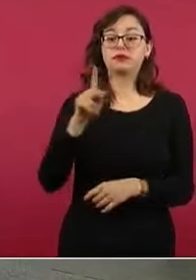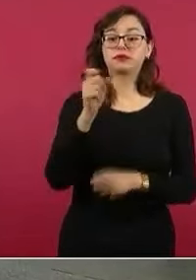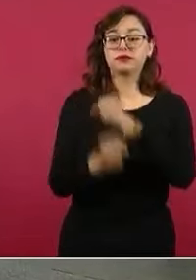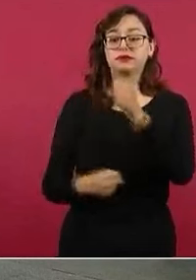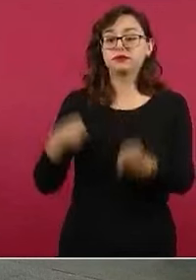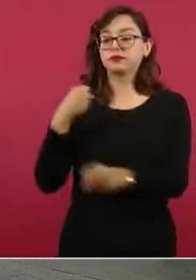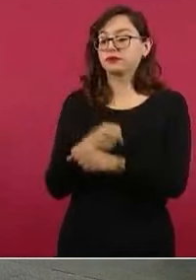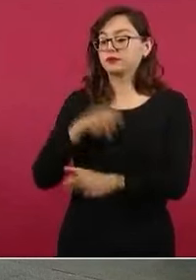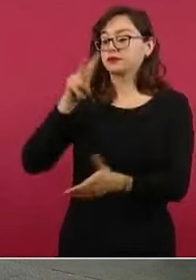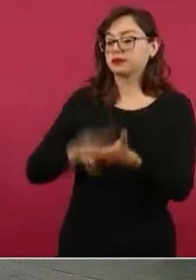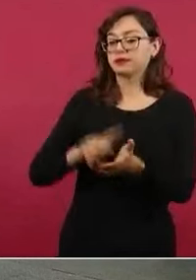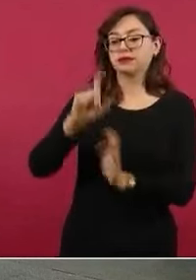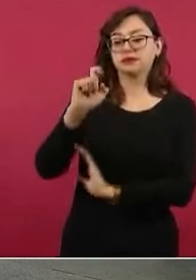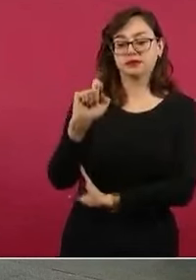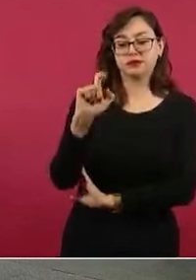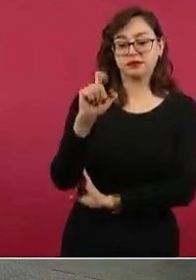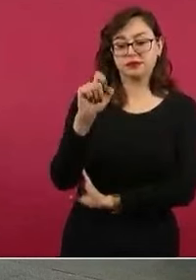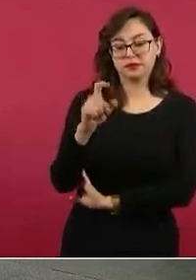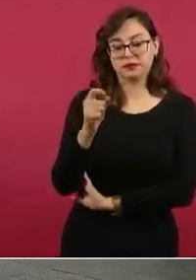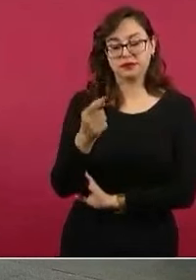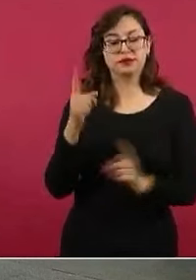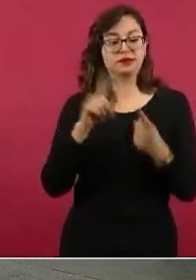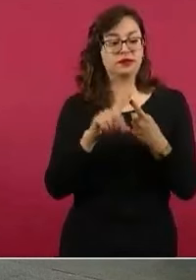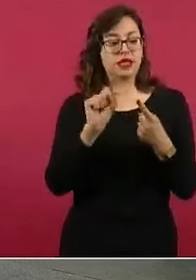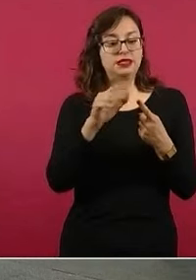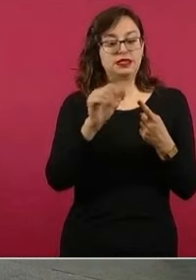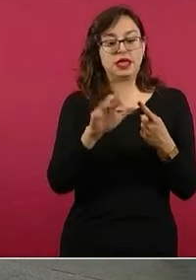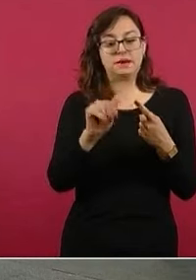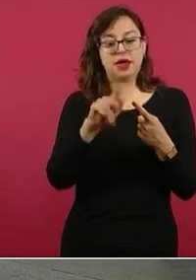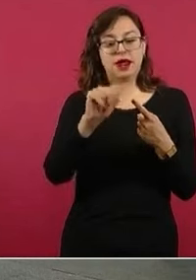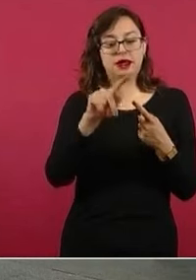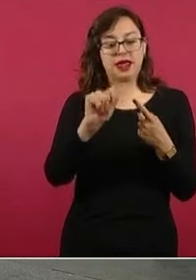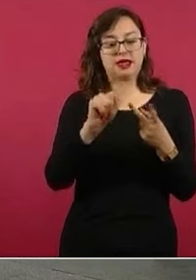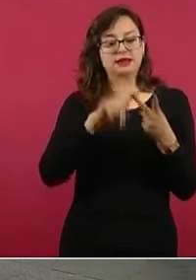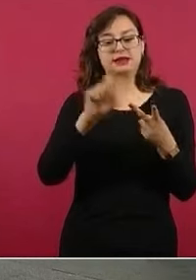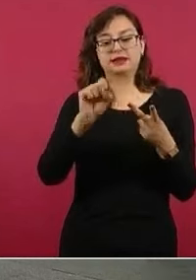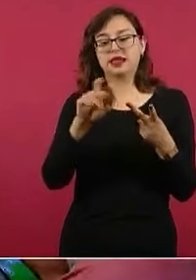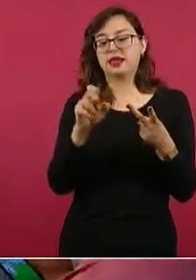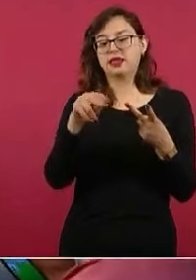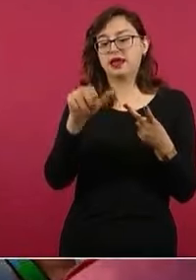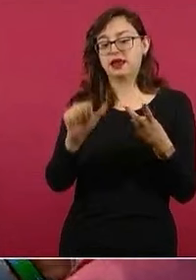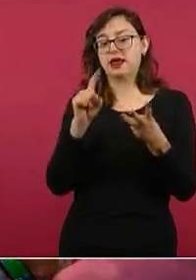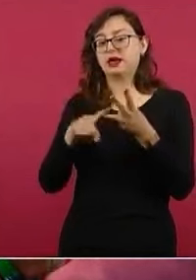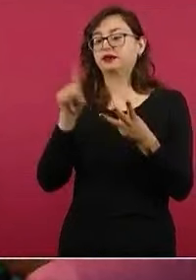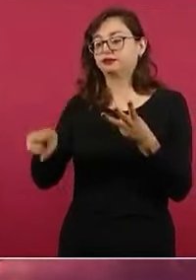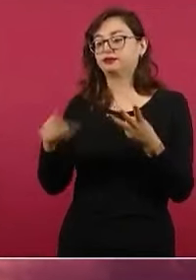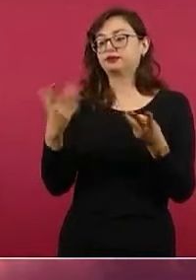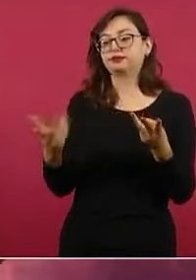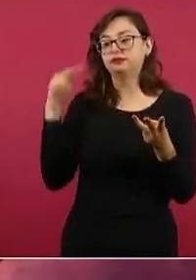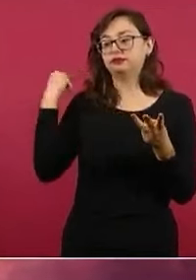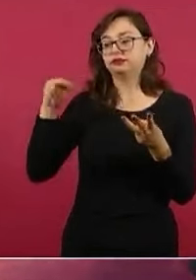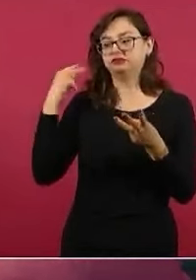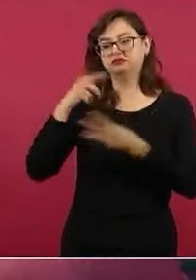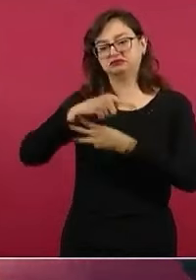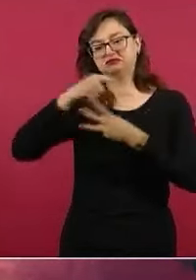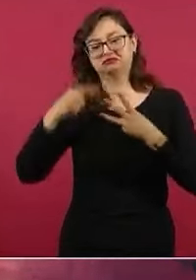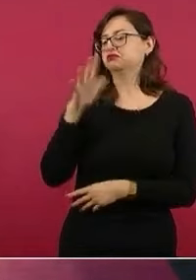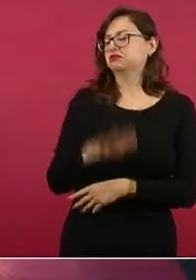2020, Semarnat, SEDEMA y la Procuraduría Estatal de Protección al Medio Ambiente de Veracruz avalaron el relleno de 3 áreas